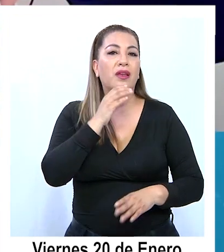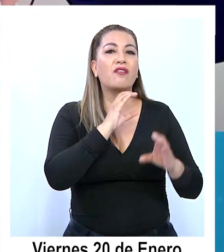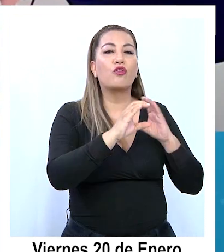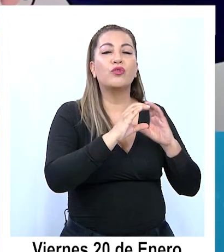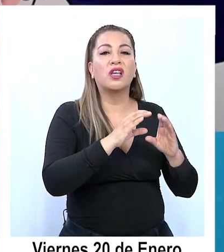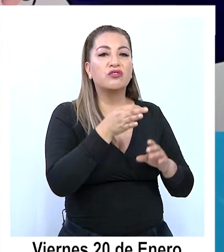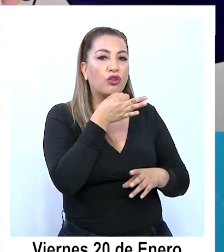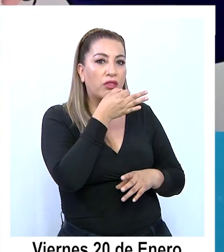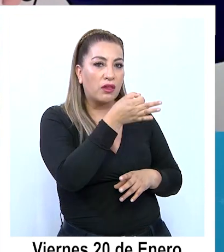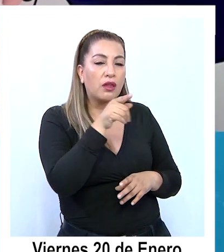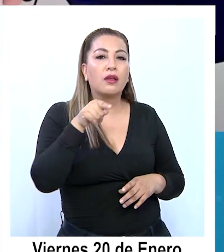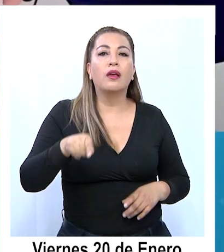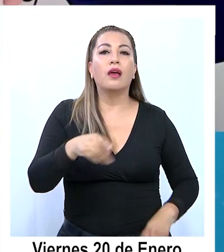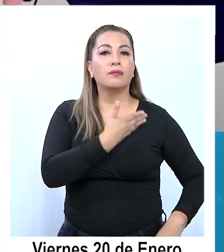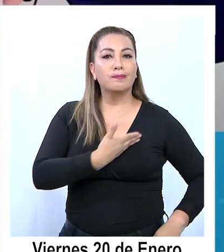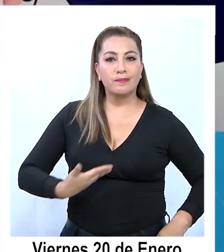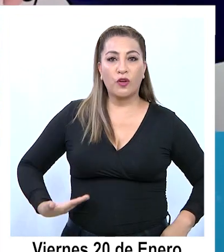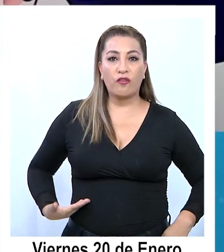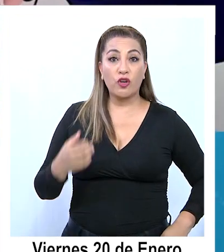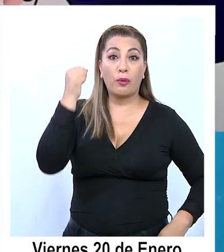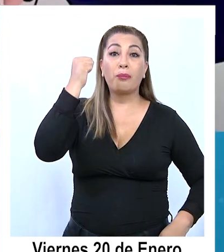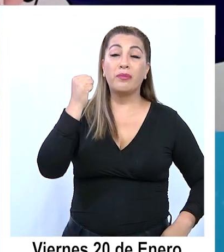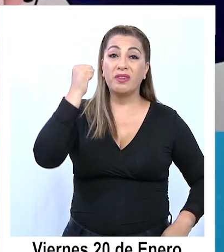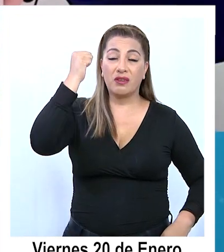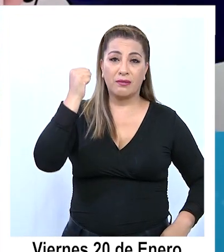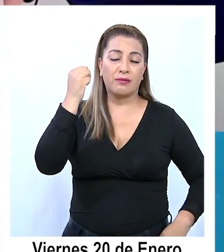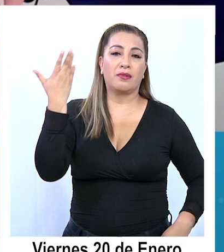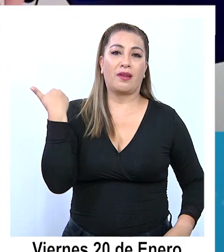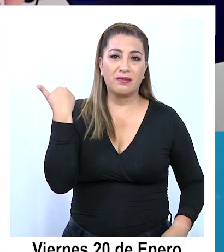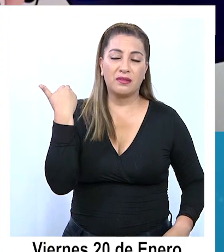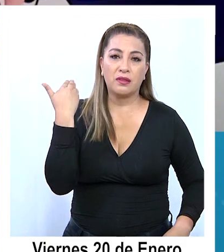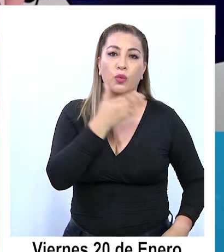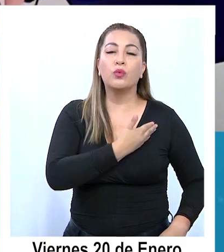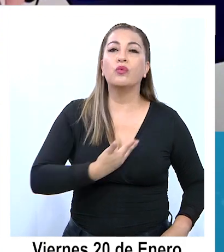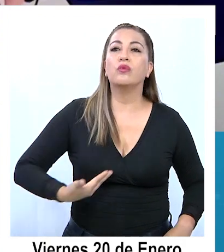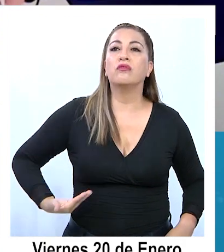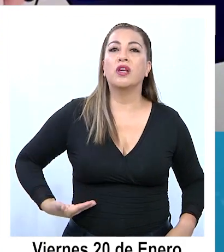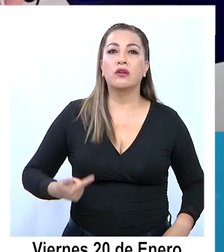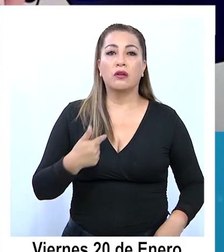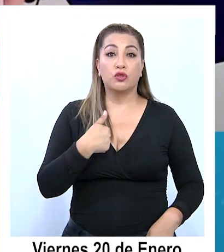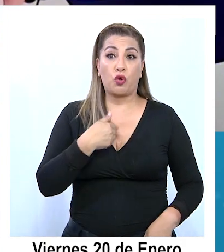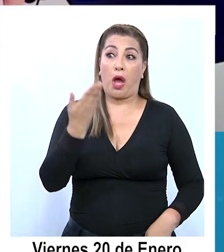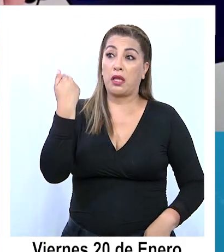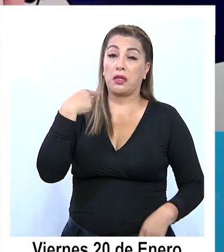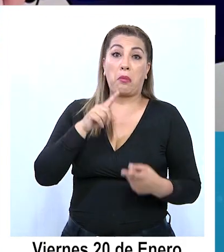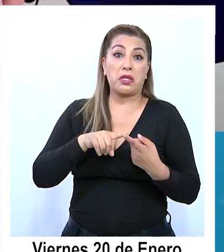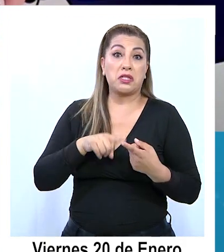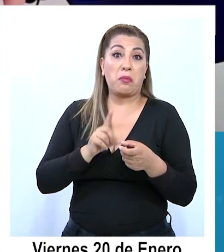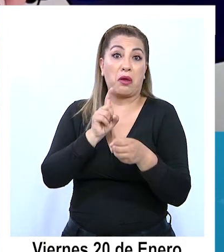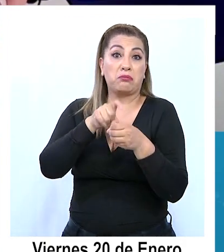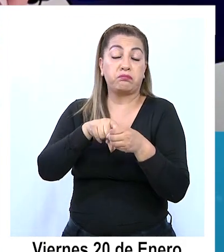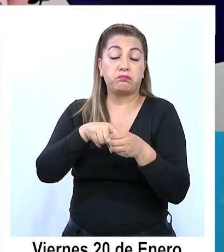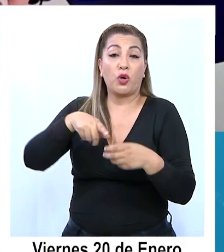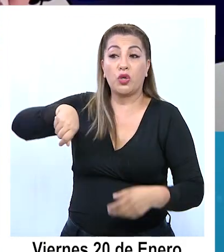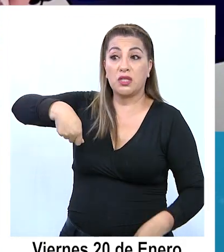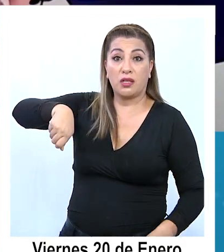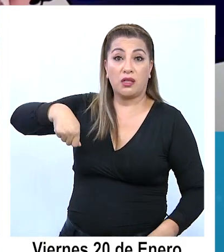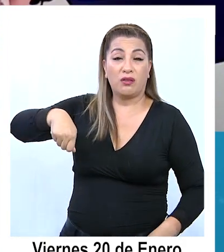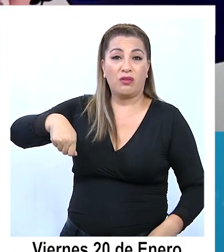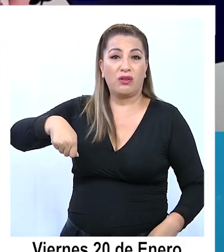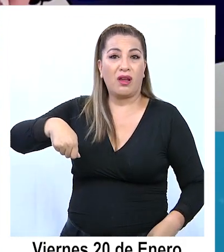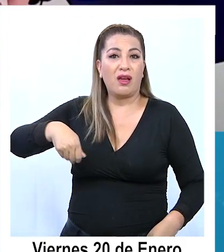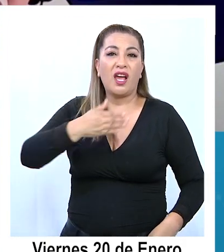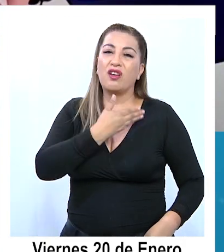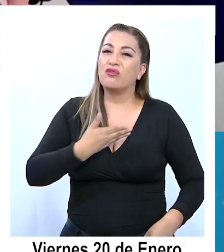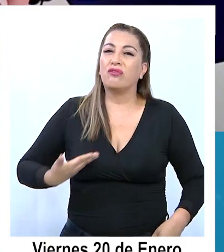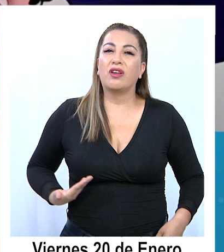Yo dije que el gobierno de Sebastián Piñera, siendo un gobierno en el que yo participé, en que era senador oficialista, había fracasado al